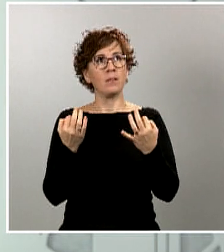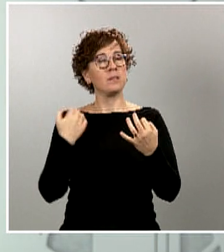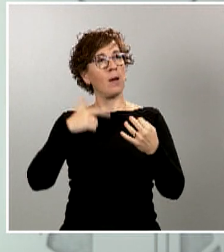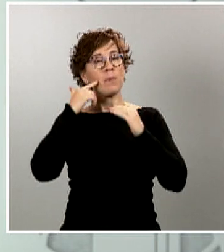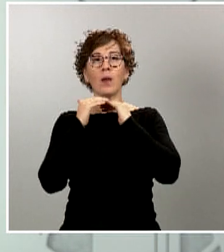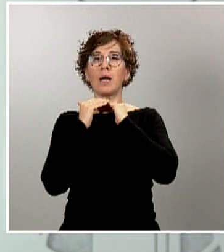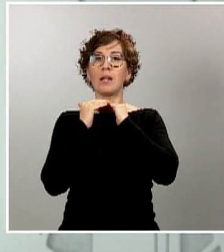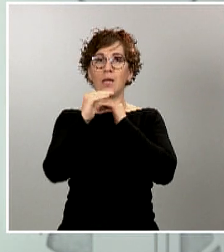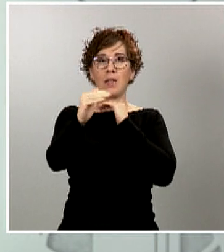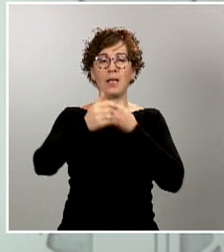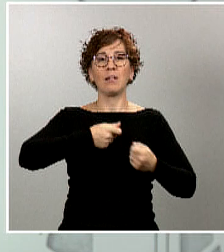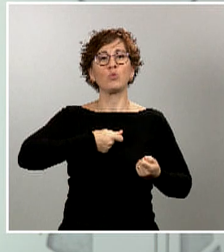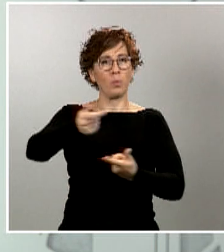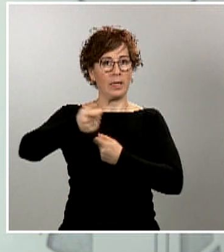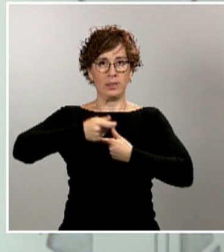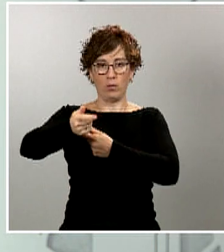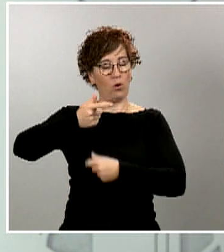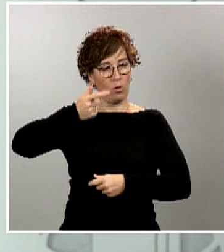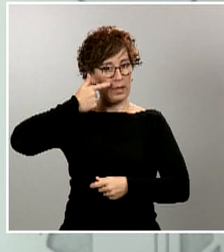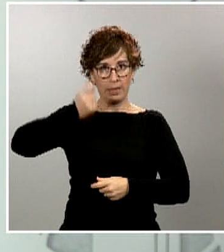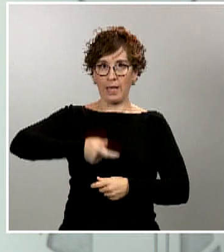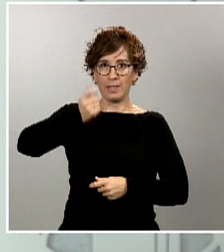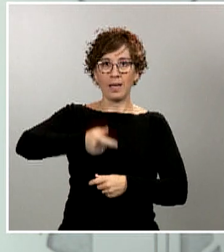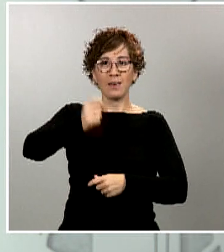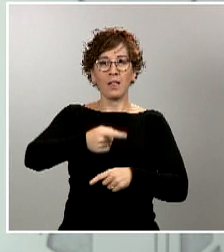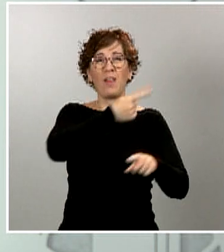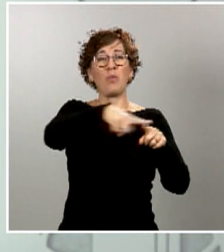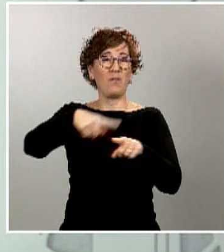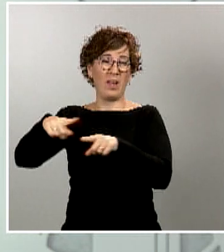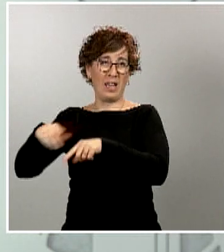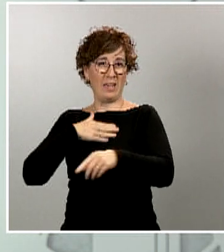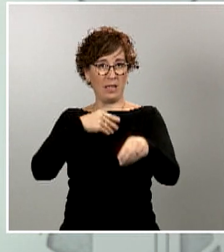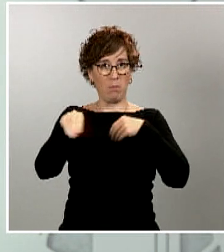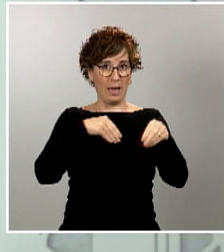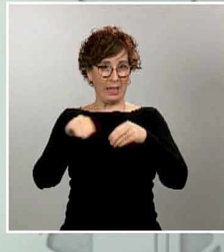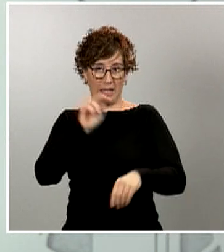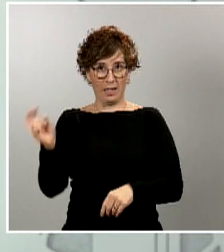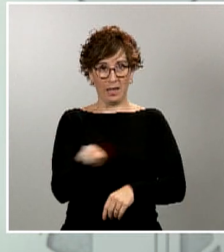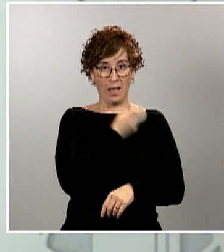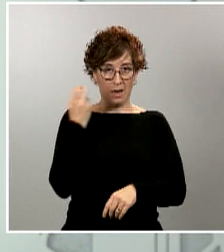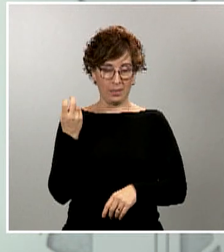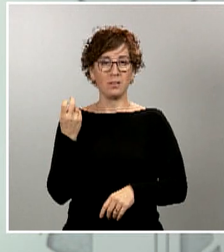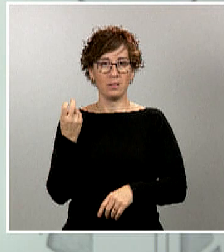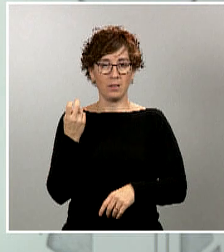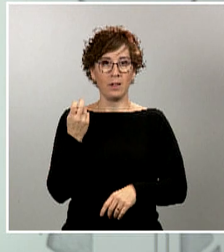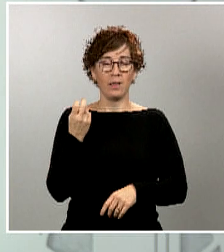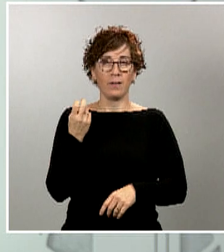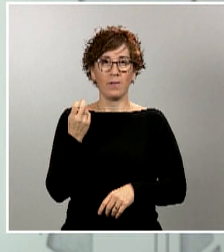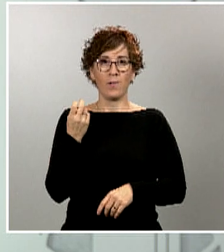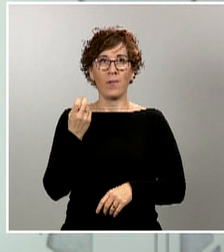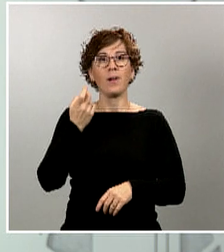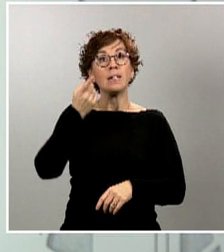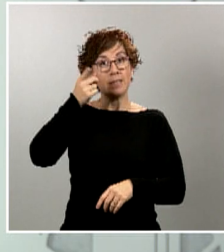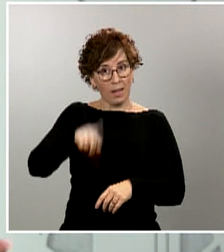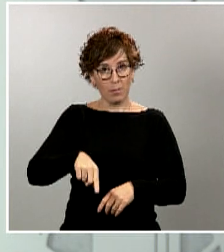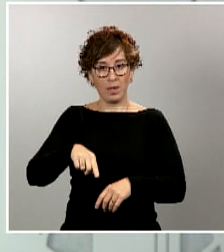regular, permanente, de las distintas categorías de material en las que venimos trabajando desde el Gobierno de España, también y en las que también están trabajando las